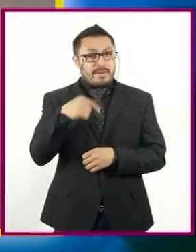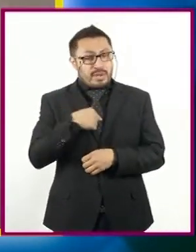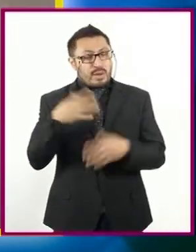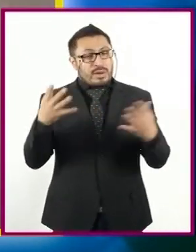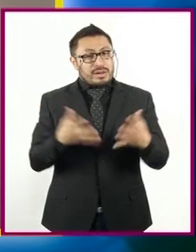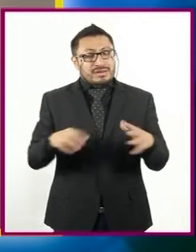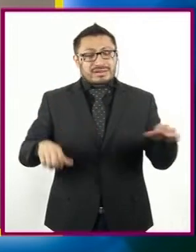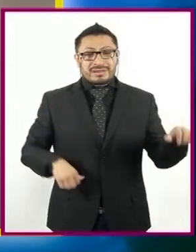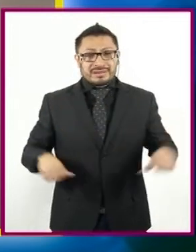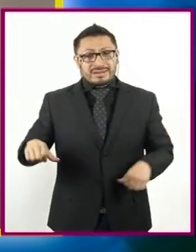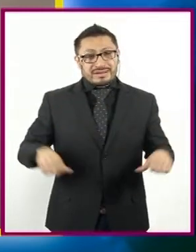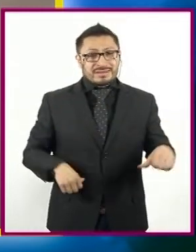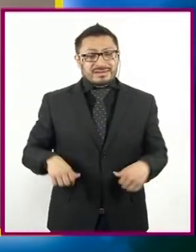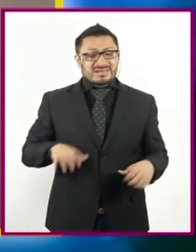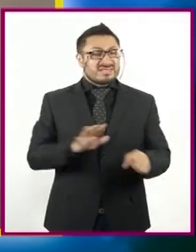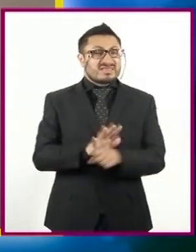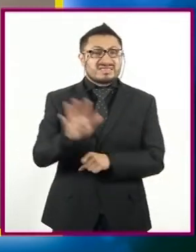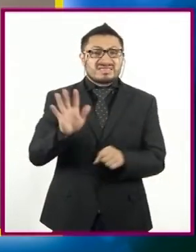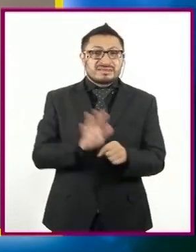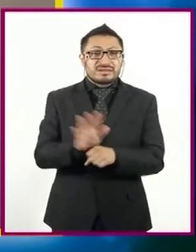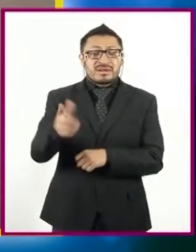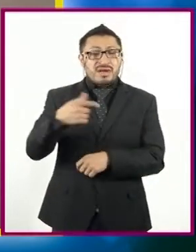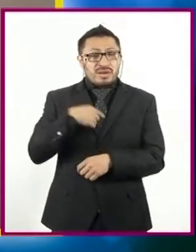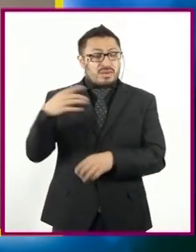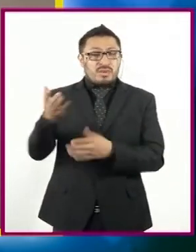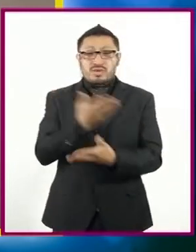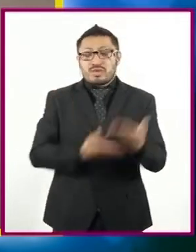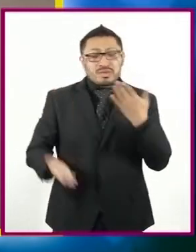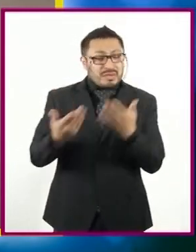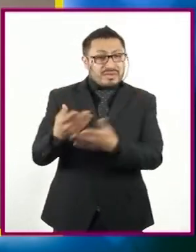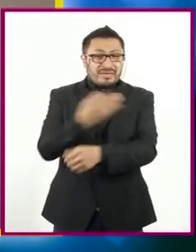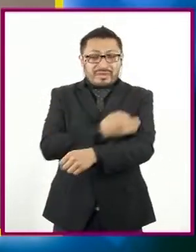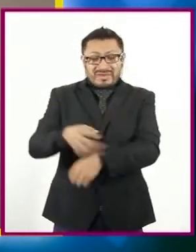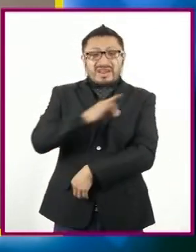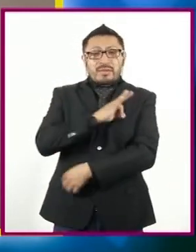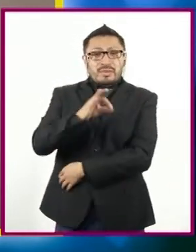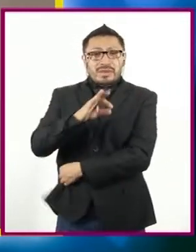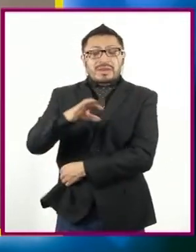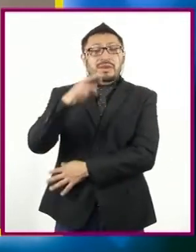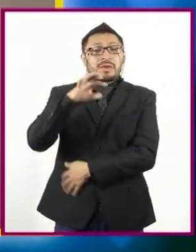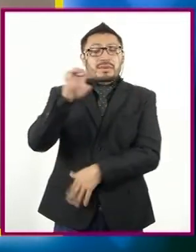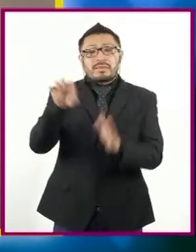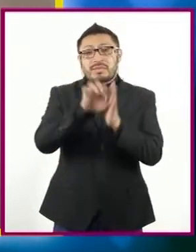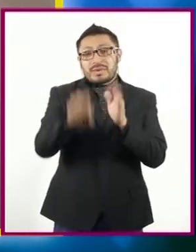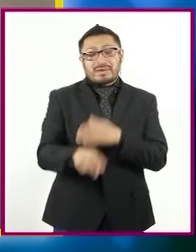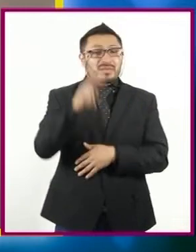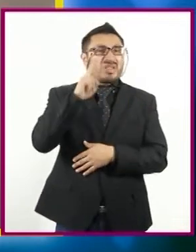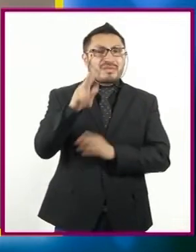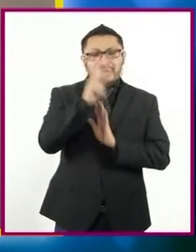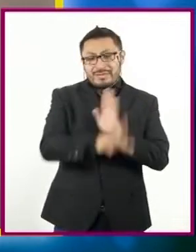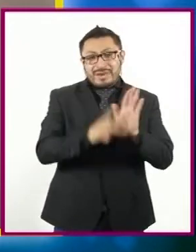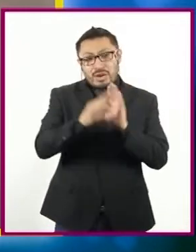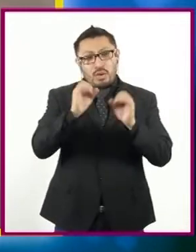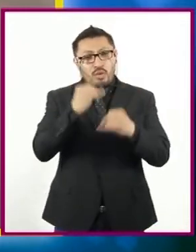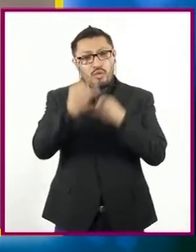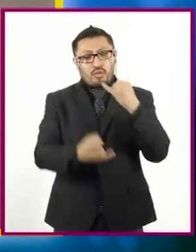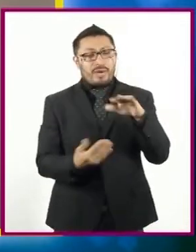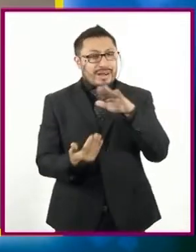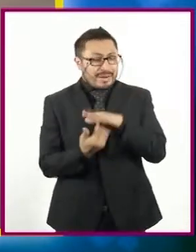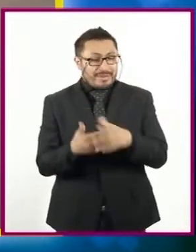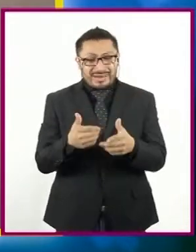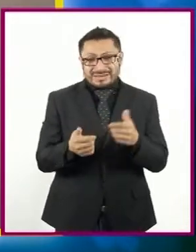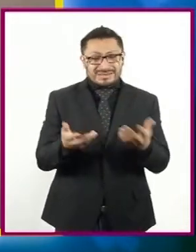realizado actividades en las que puedo convivir con mi familia, como ver películas o jugar a juegos de mesa.